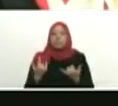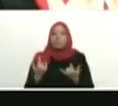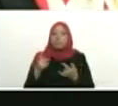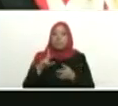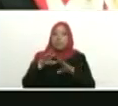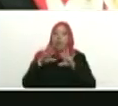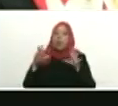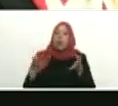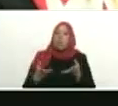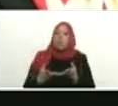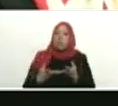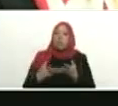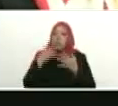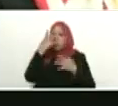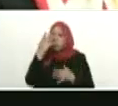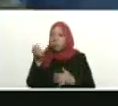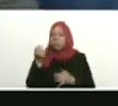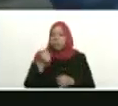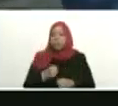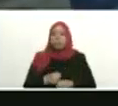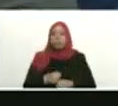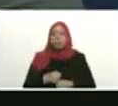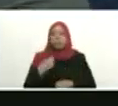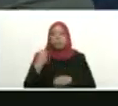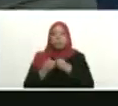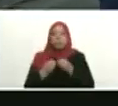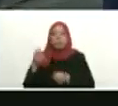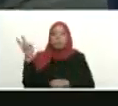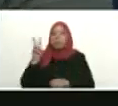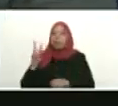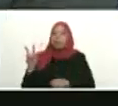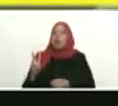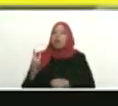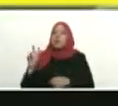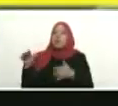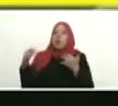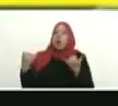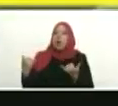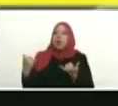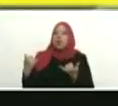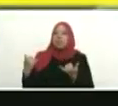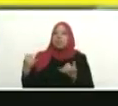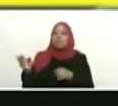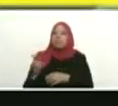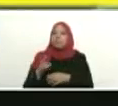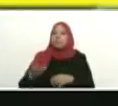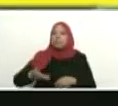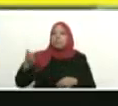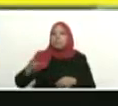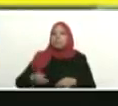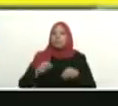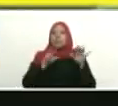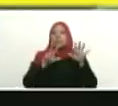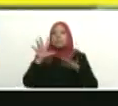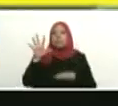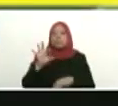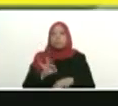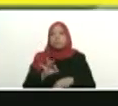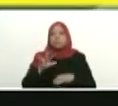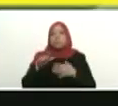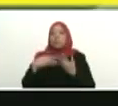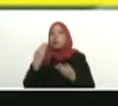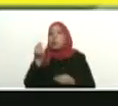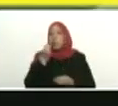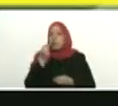En el mundo no pueden entender cómo Venezuela pasó de importar el 85% de sus